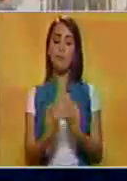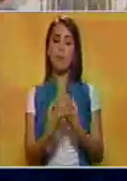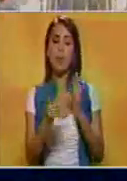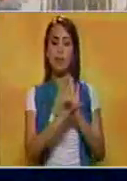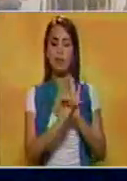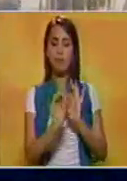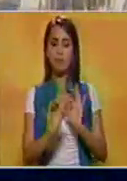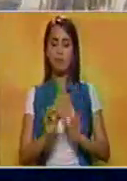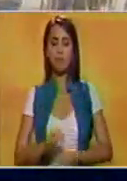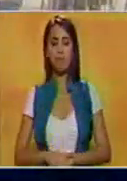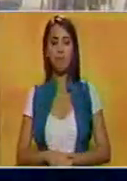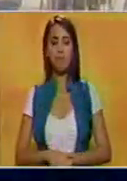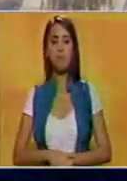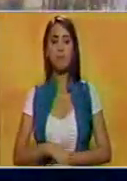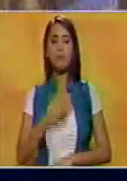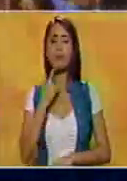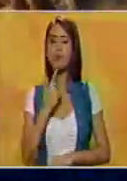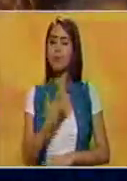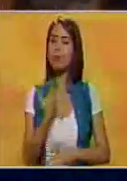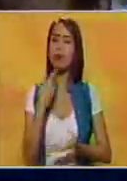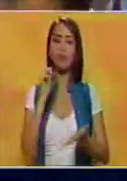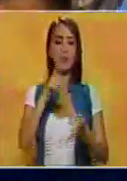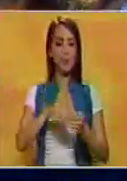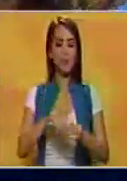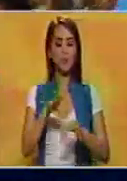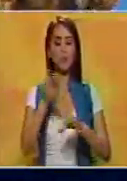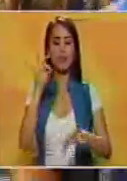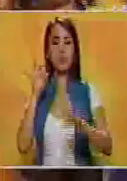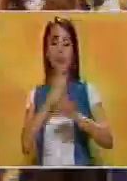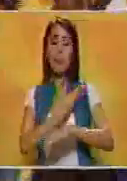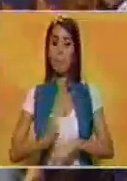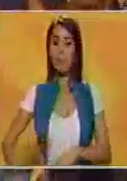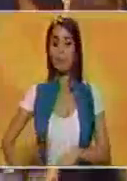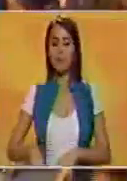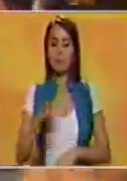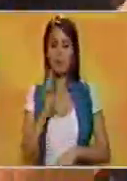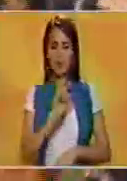legislativos, lo que indica que no está incluida la escogencia del presidente de la República.